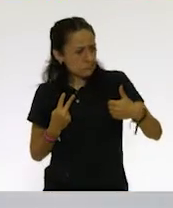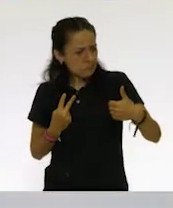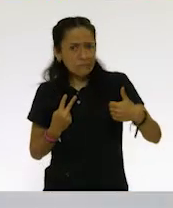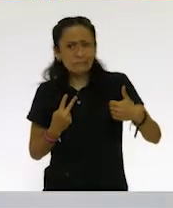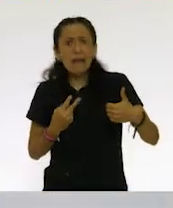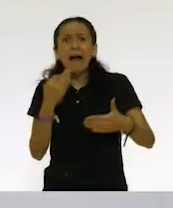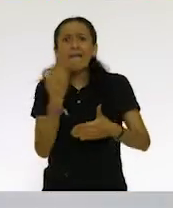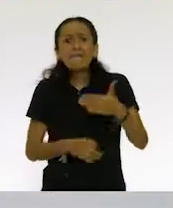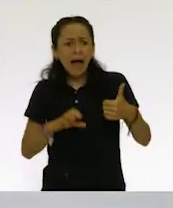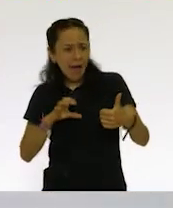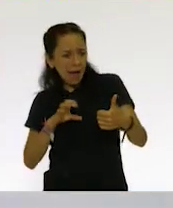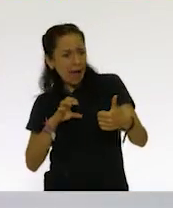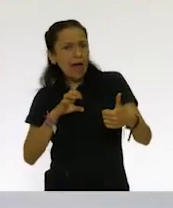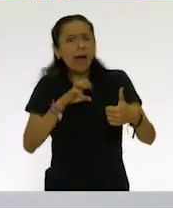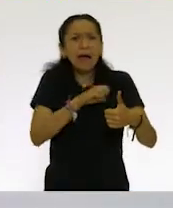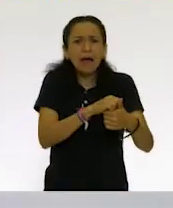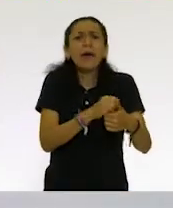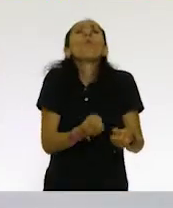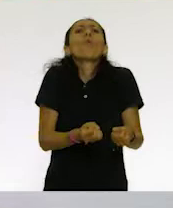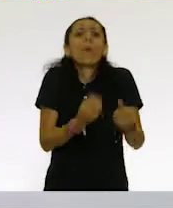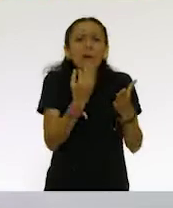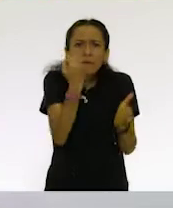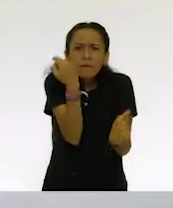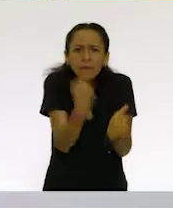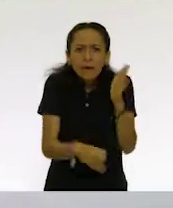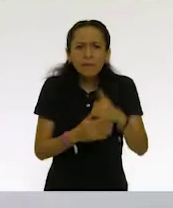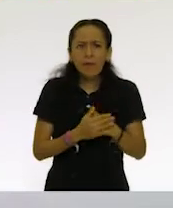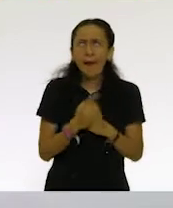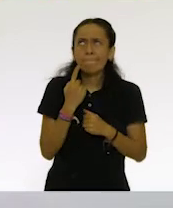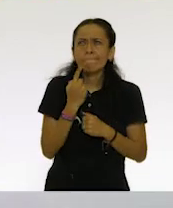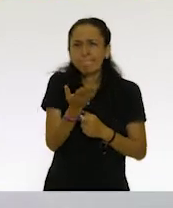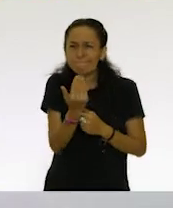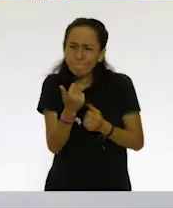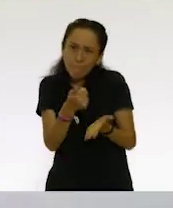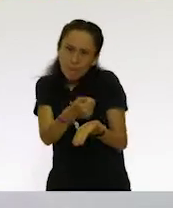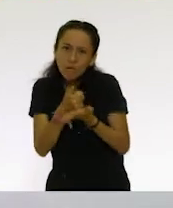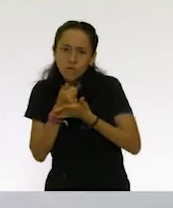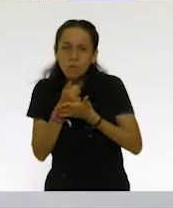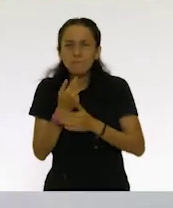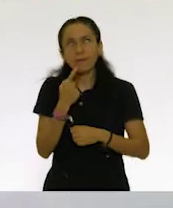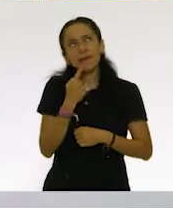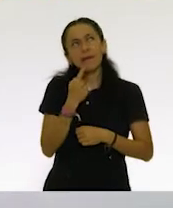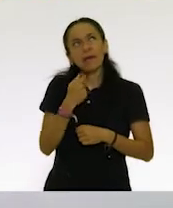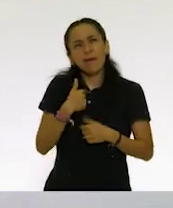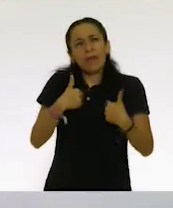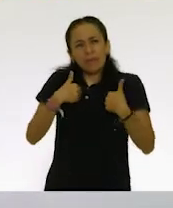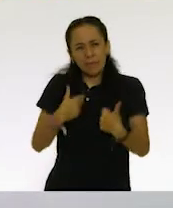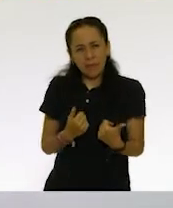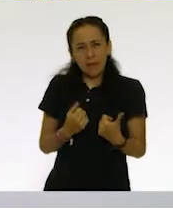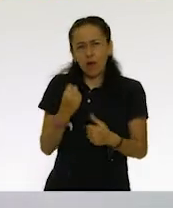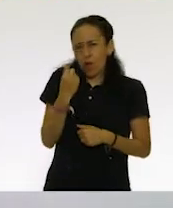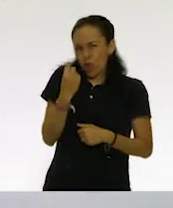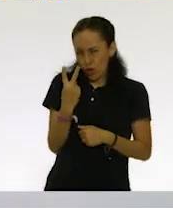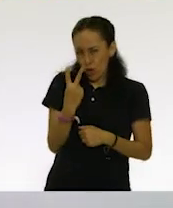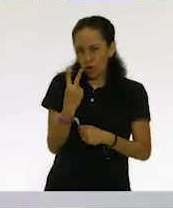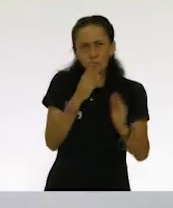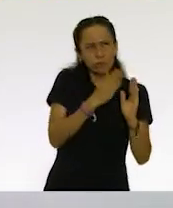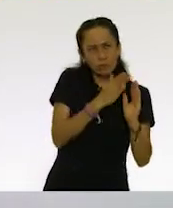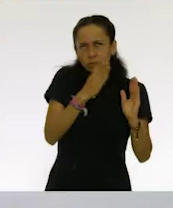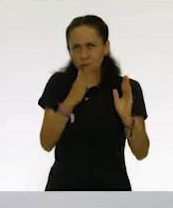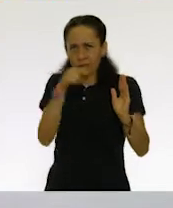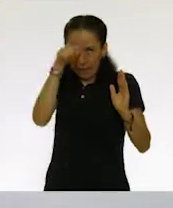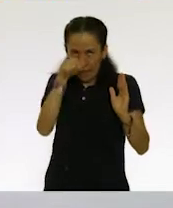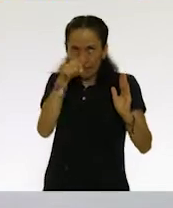Vengan, ayúdenme. A ver. Hay 2. ¿Qué es aquí? Y tenemos que